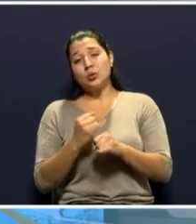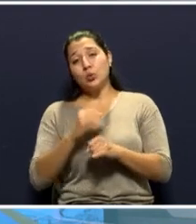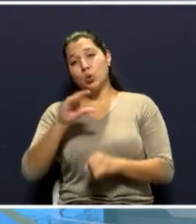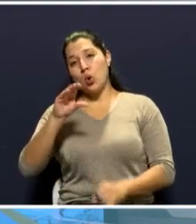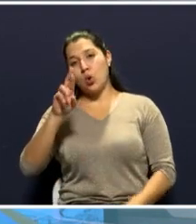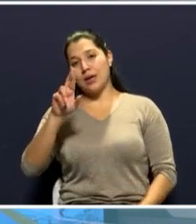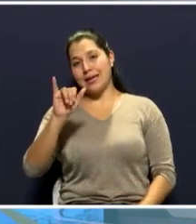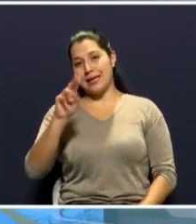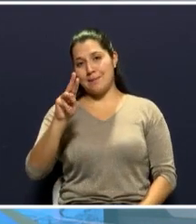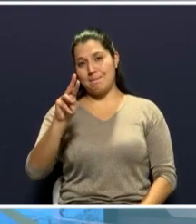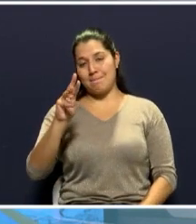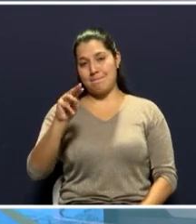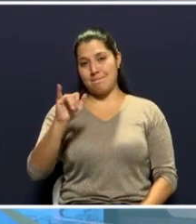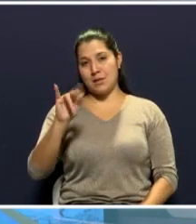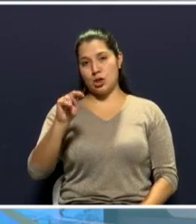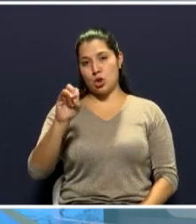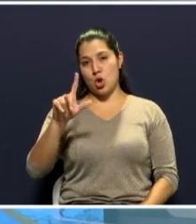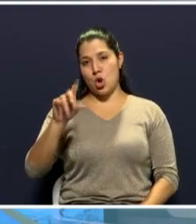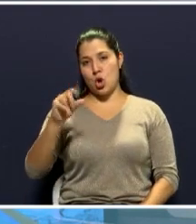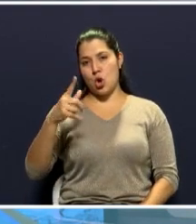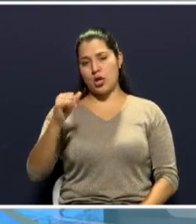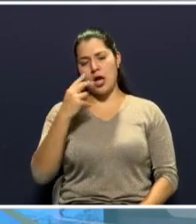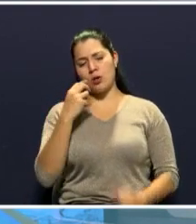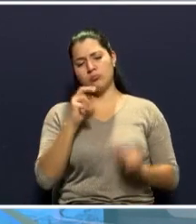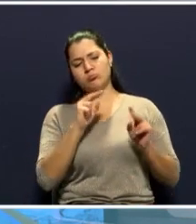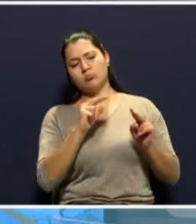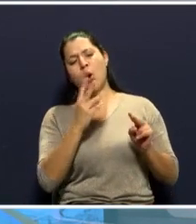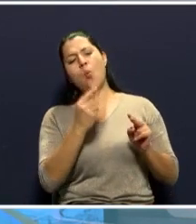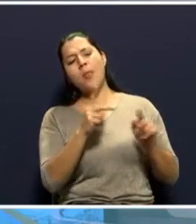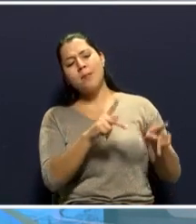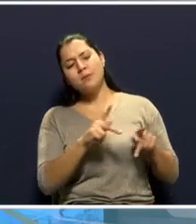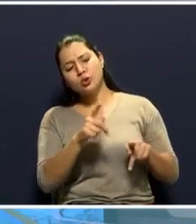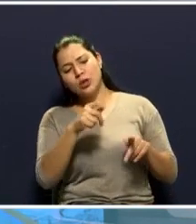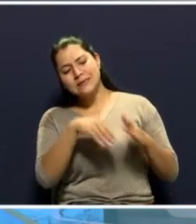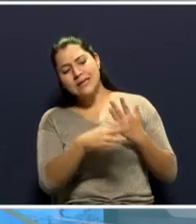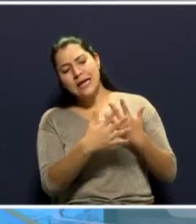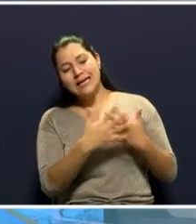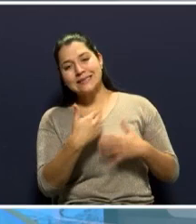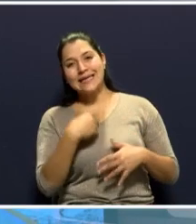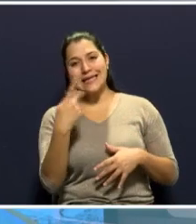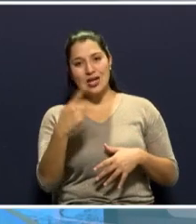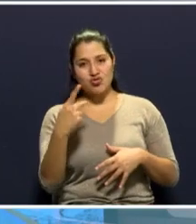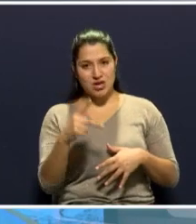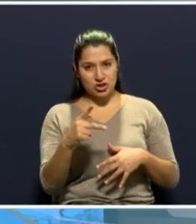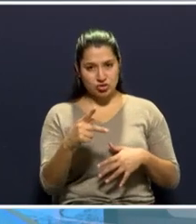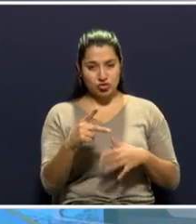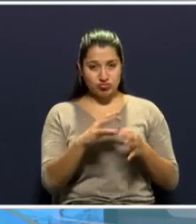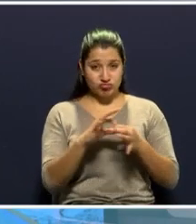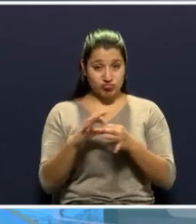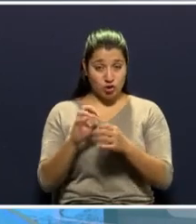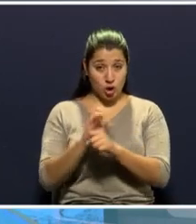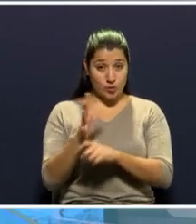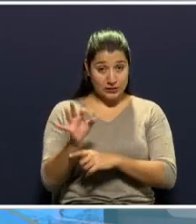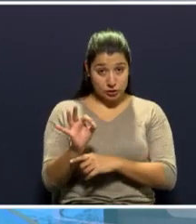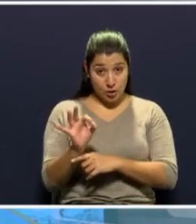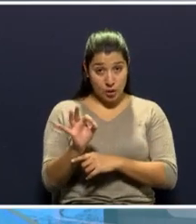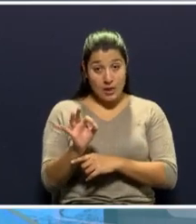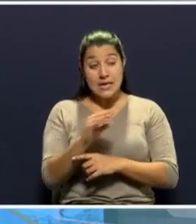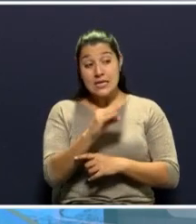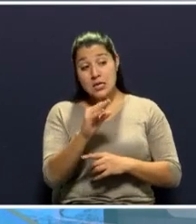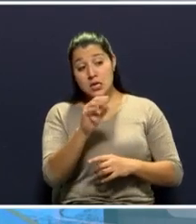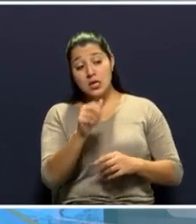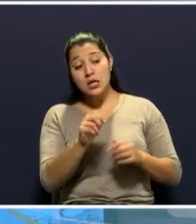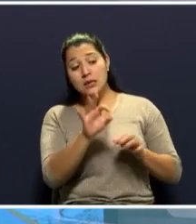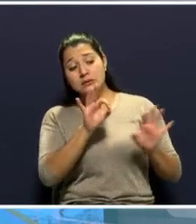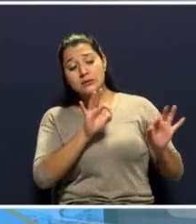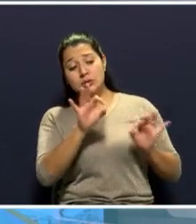las personas de la población penitenciaria que tienen factores de riesgo ante el COVID-19 y así cumplir con la orden